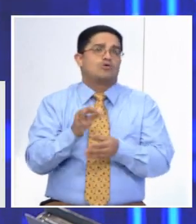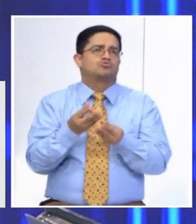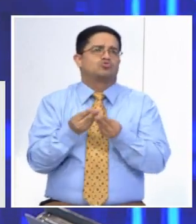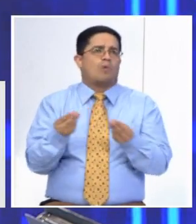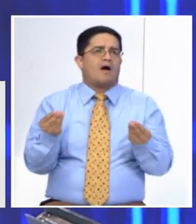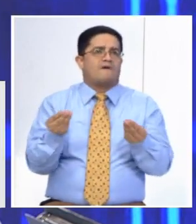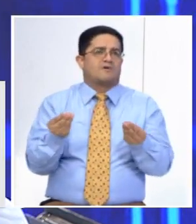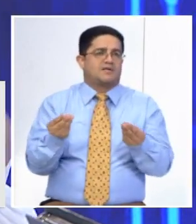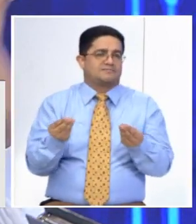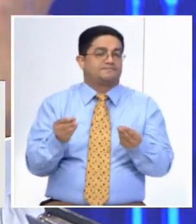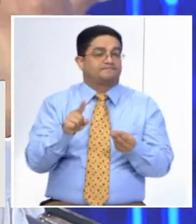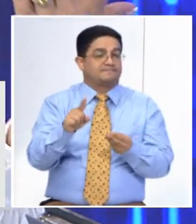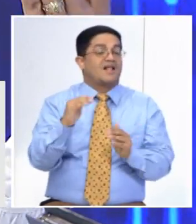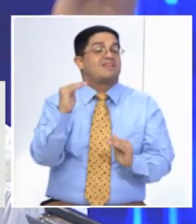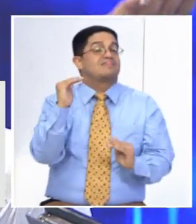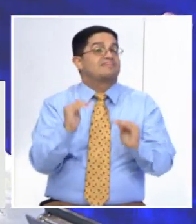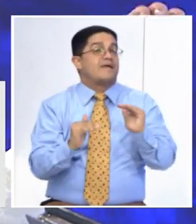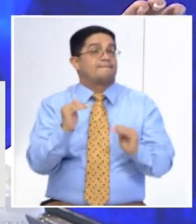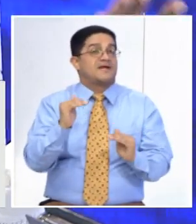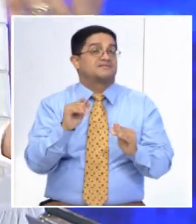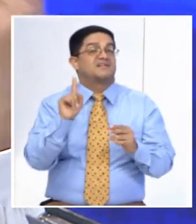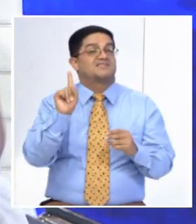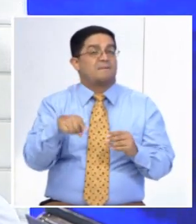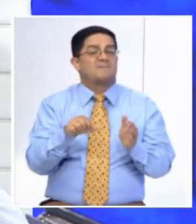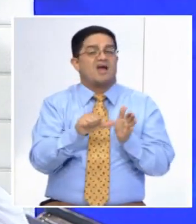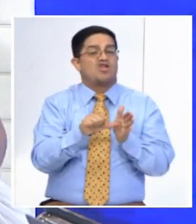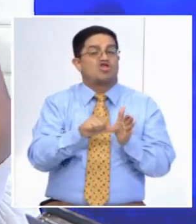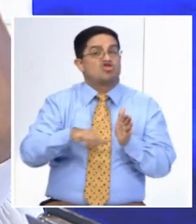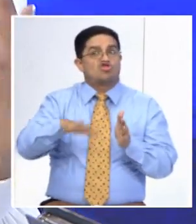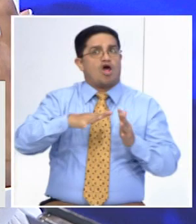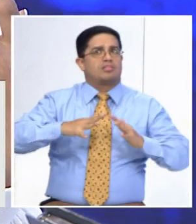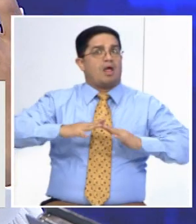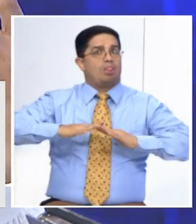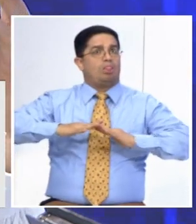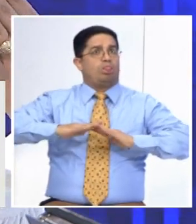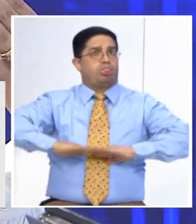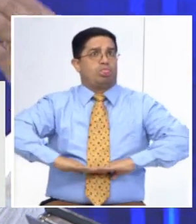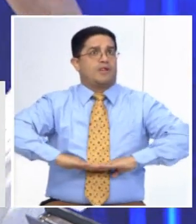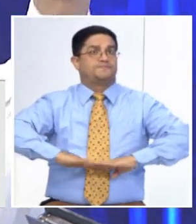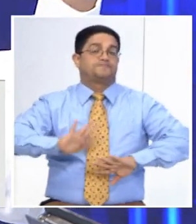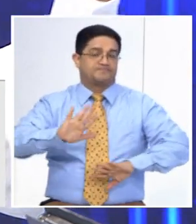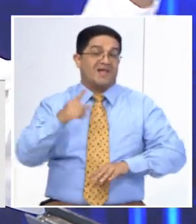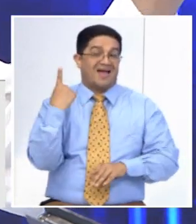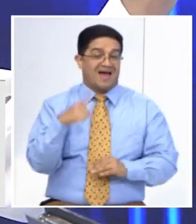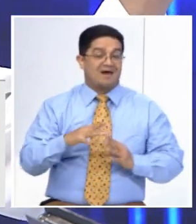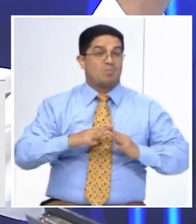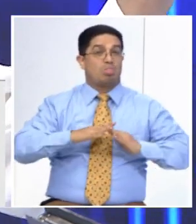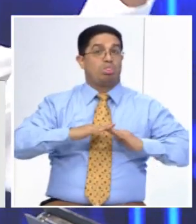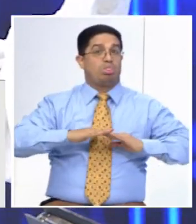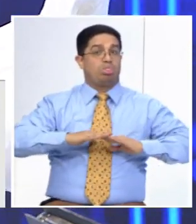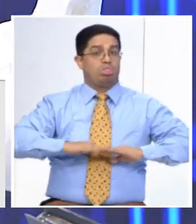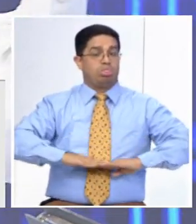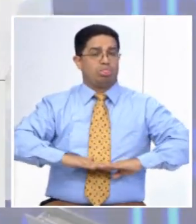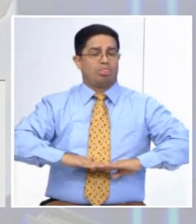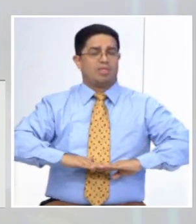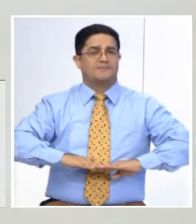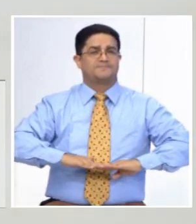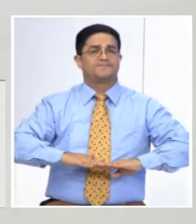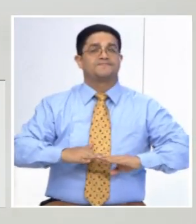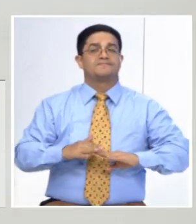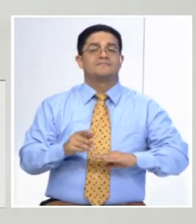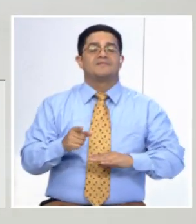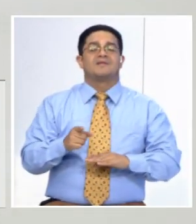dependiendo también de la localización del mismo. Existen prolapsos de pared anterior, prolapsos de